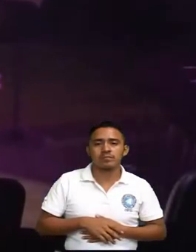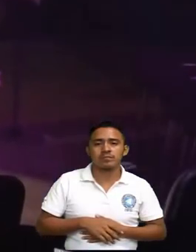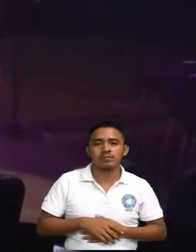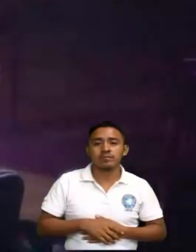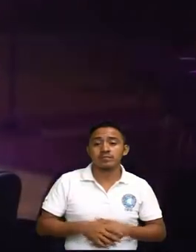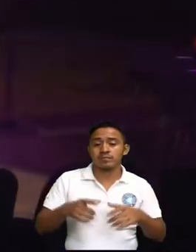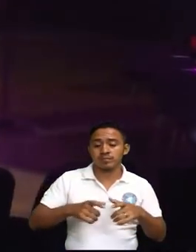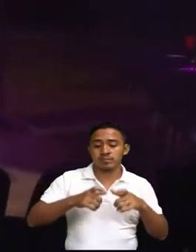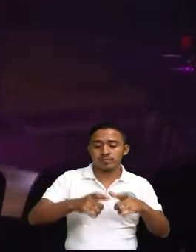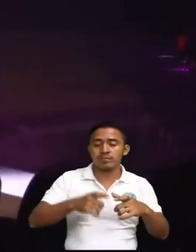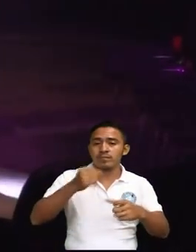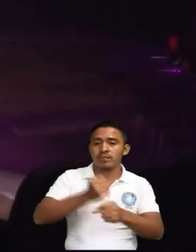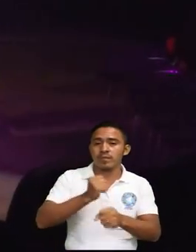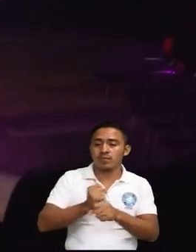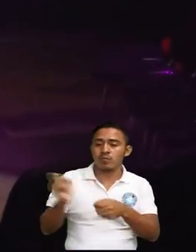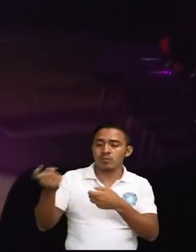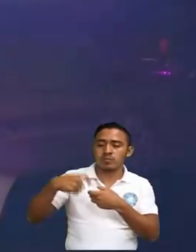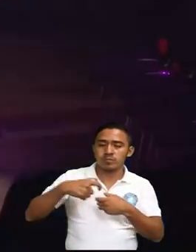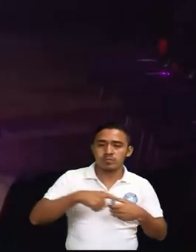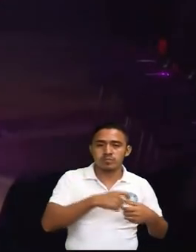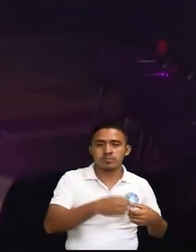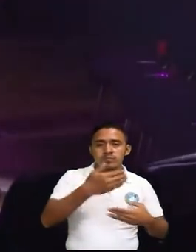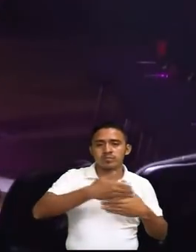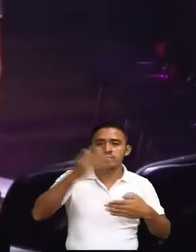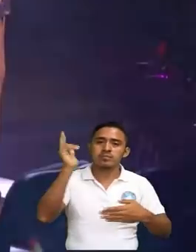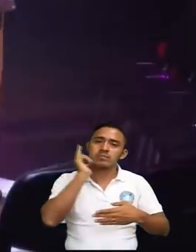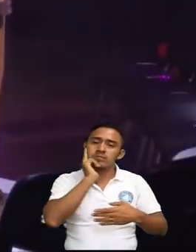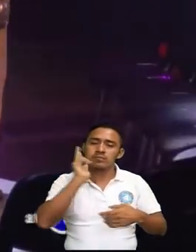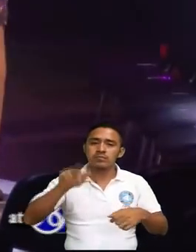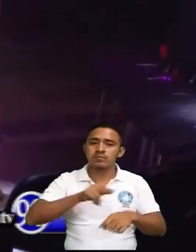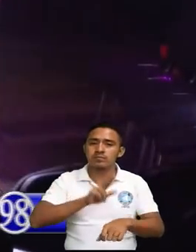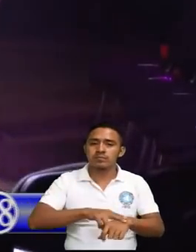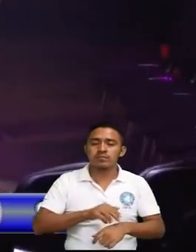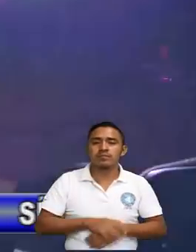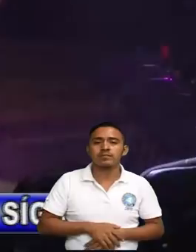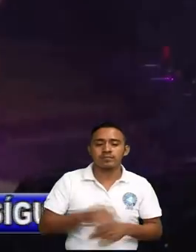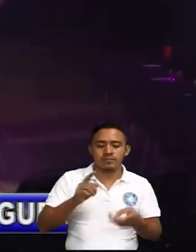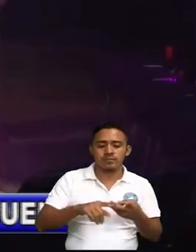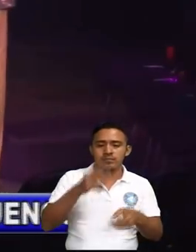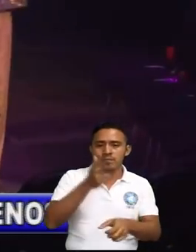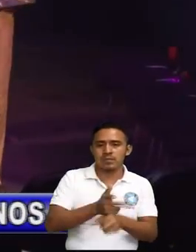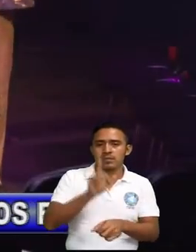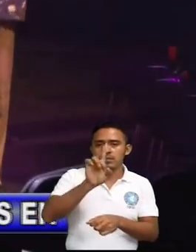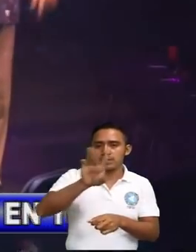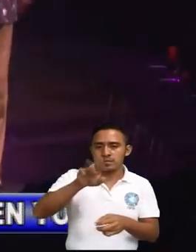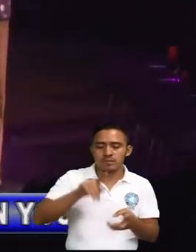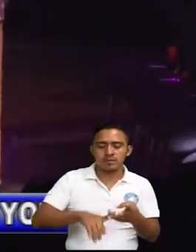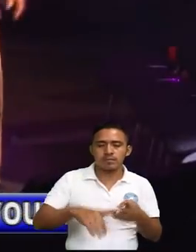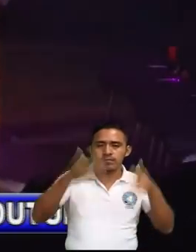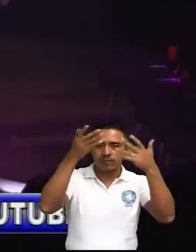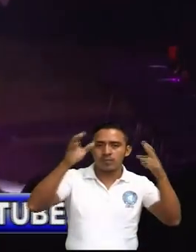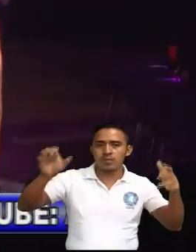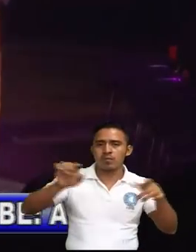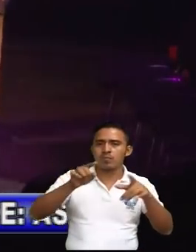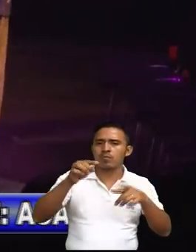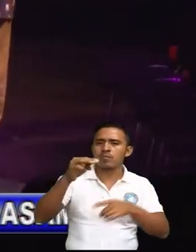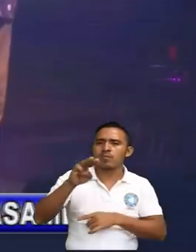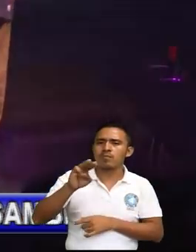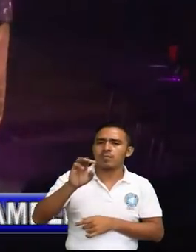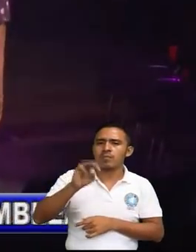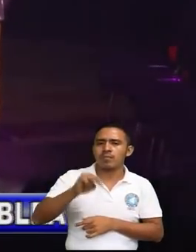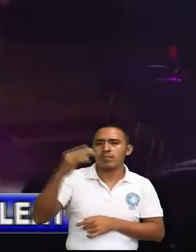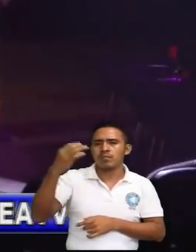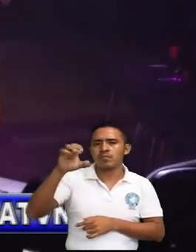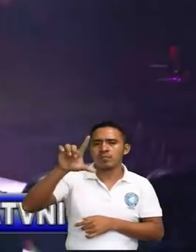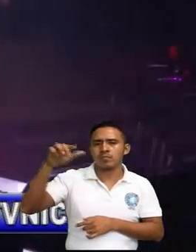Este disco se trabajó en coordinación con el Teatro Nacional Rubén Darío, Canal 13, Movimiento Cultural Leonel Rugama y el